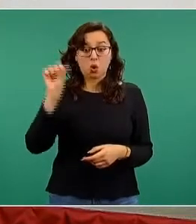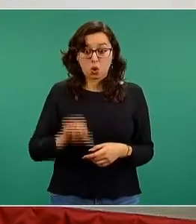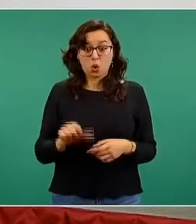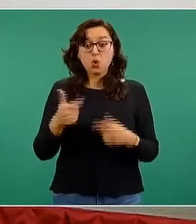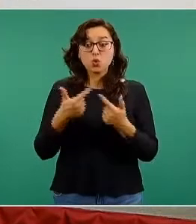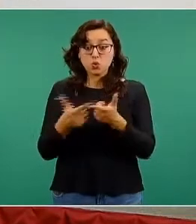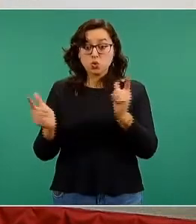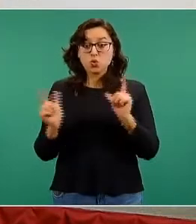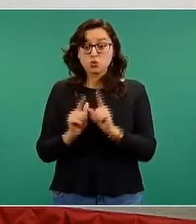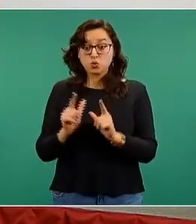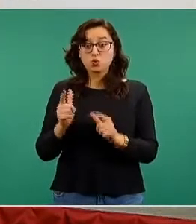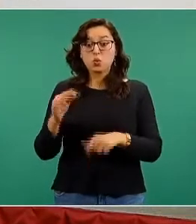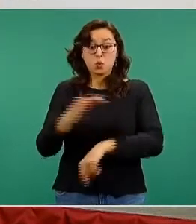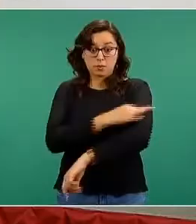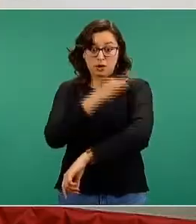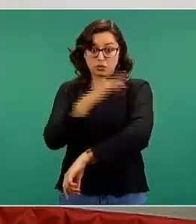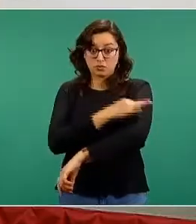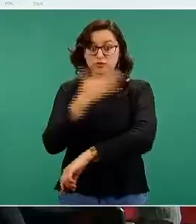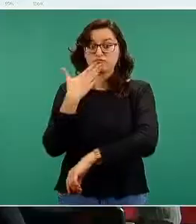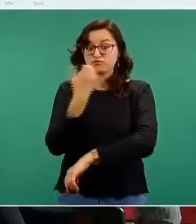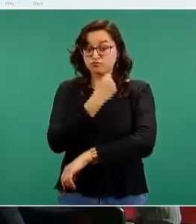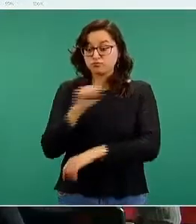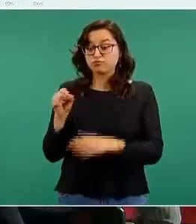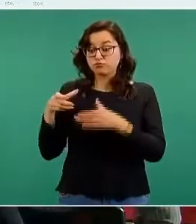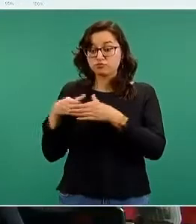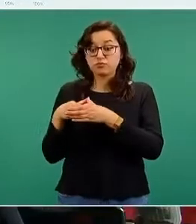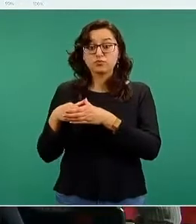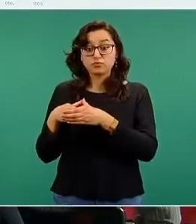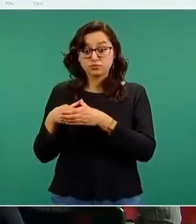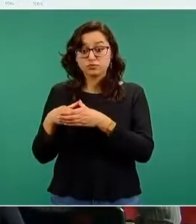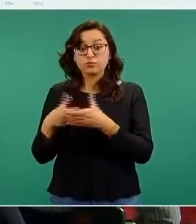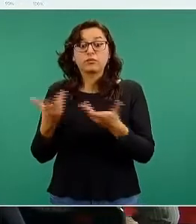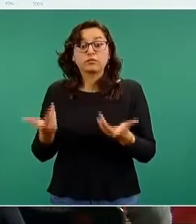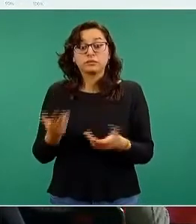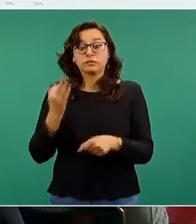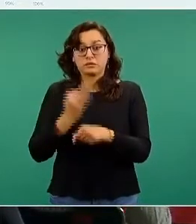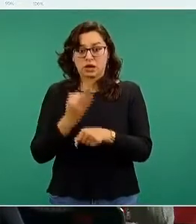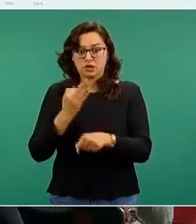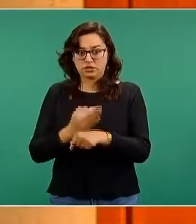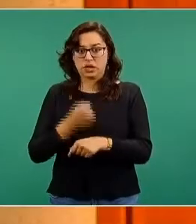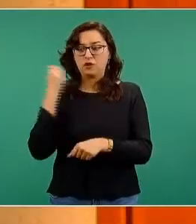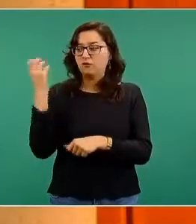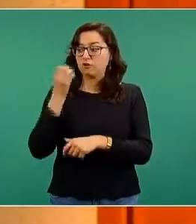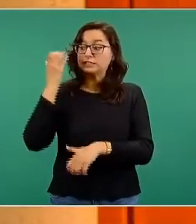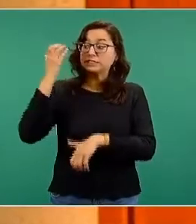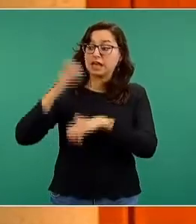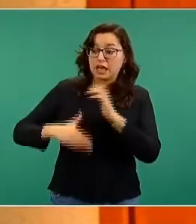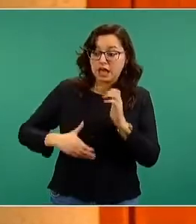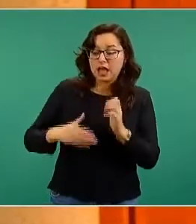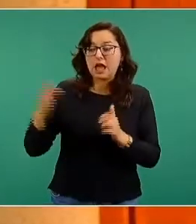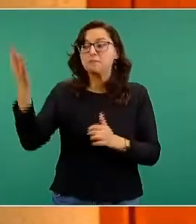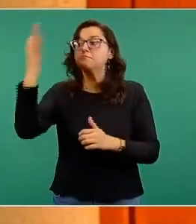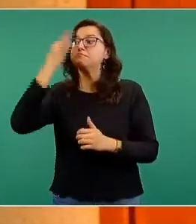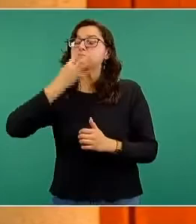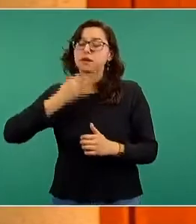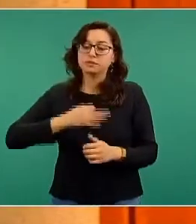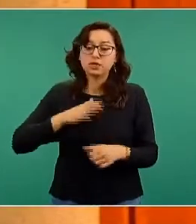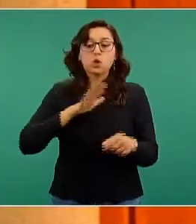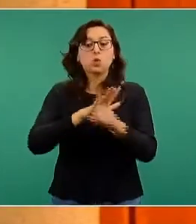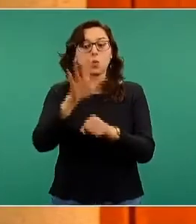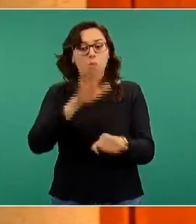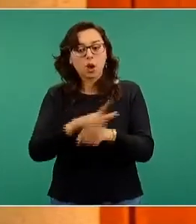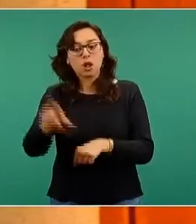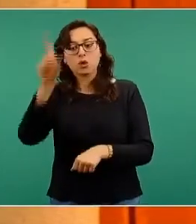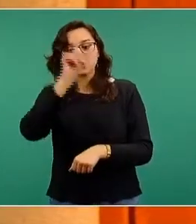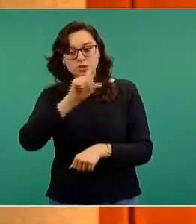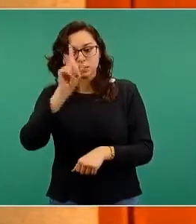técnico asesor de vacunación y hoy más tarde, saliendo de la conferencia, conoceremos ya sus recomendaciones preliminares y con